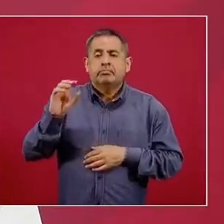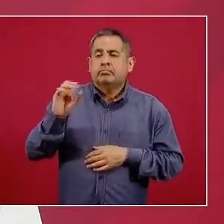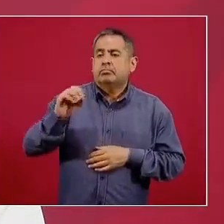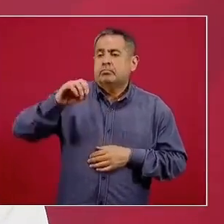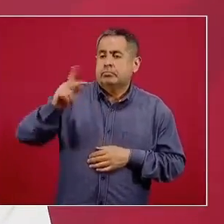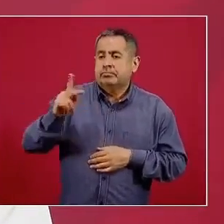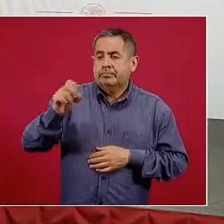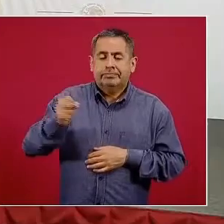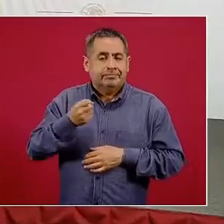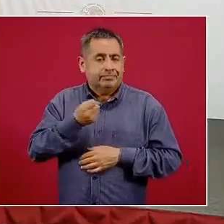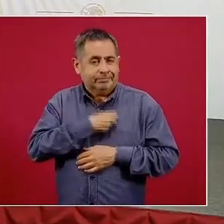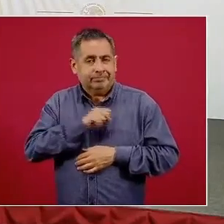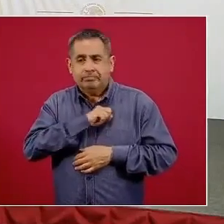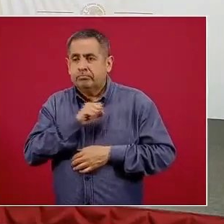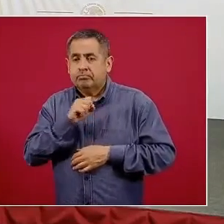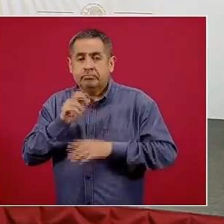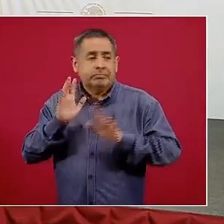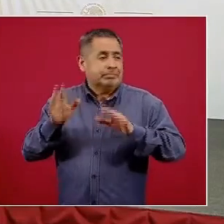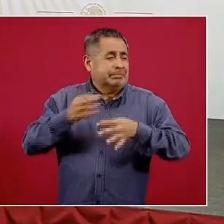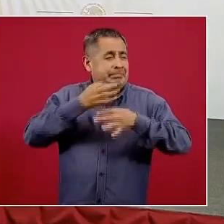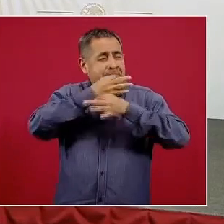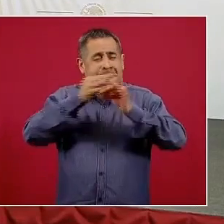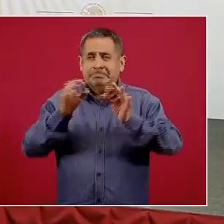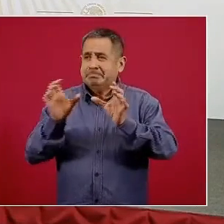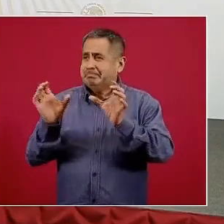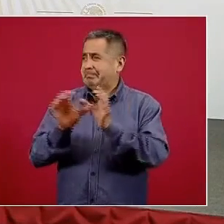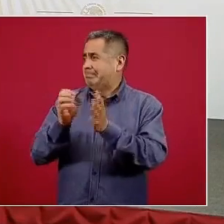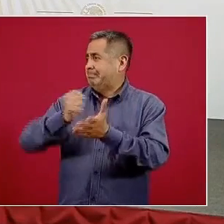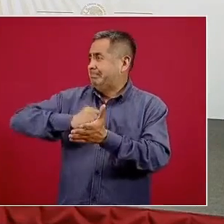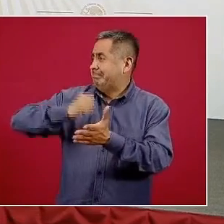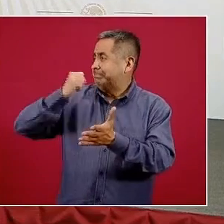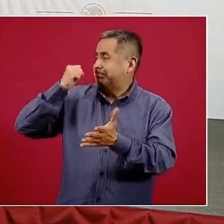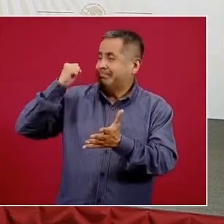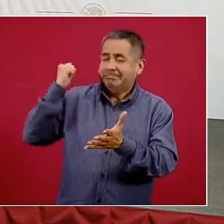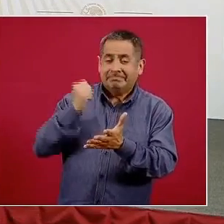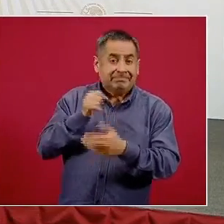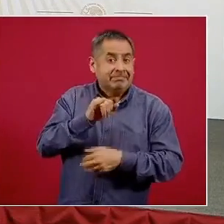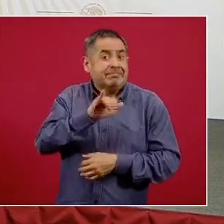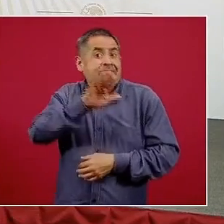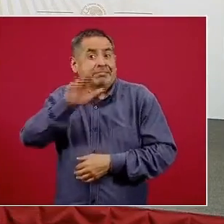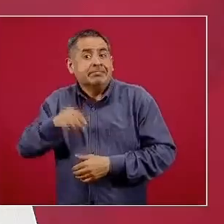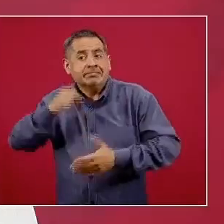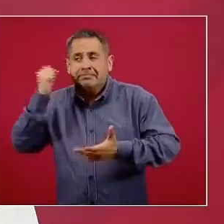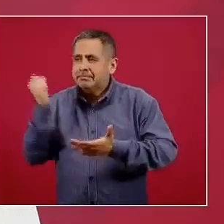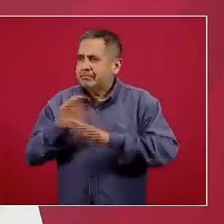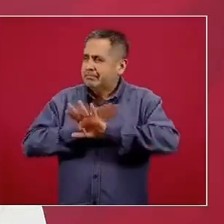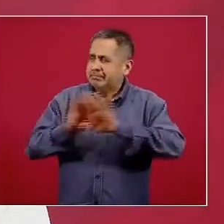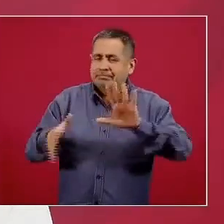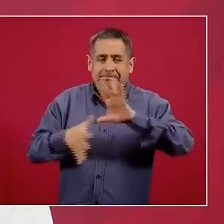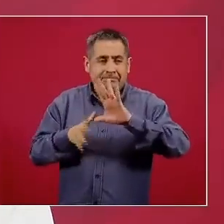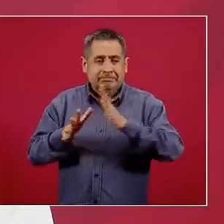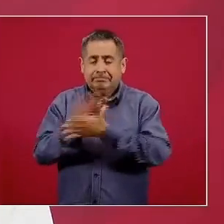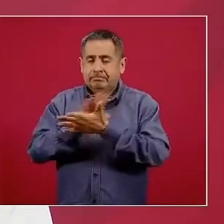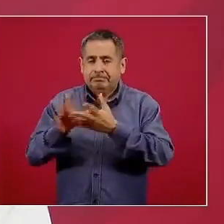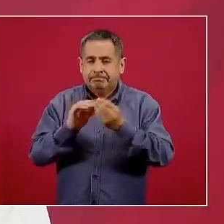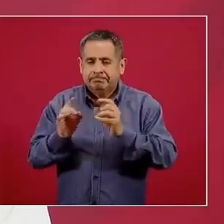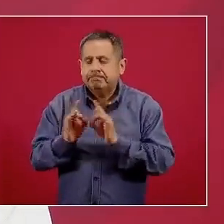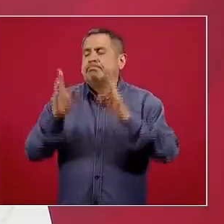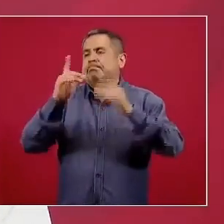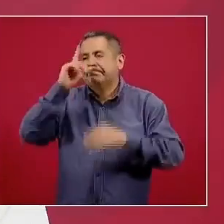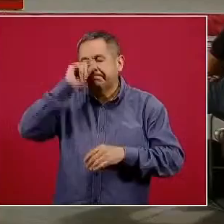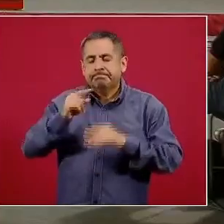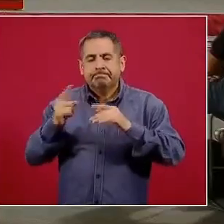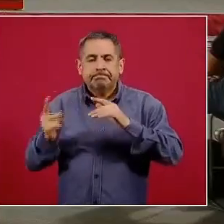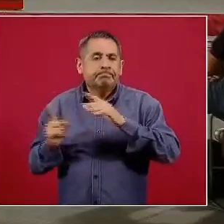de la Salud se aprestaba a certificar la eliminación continental del sarampión, esta enfermedad